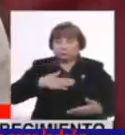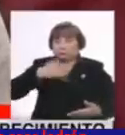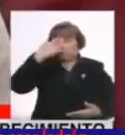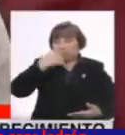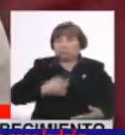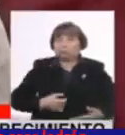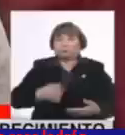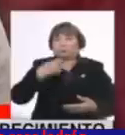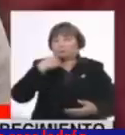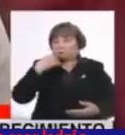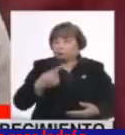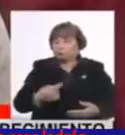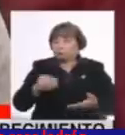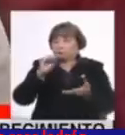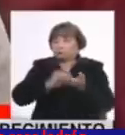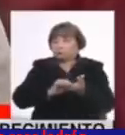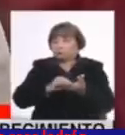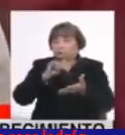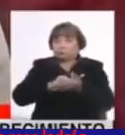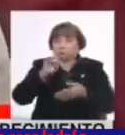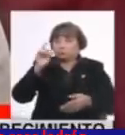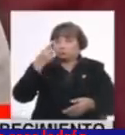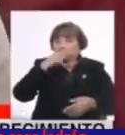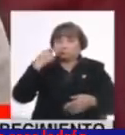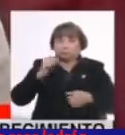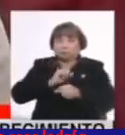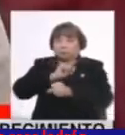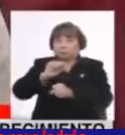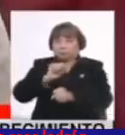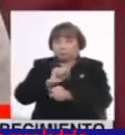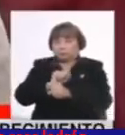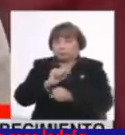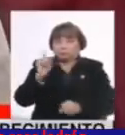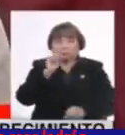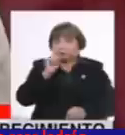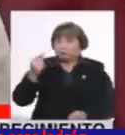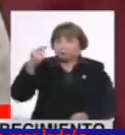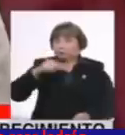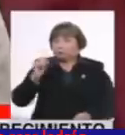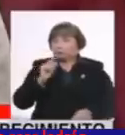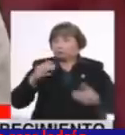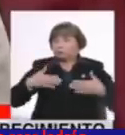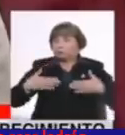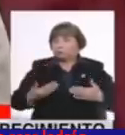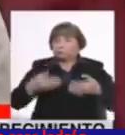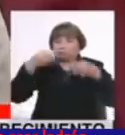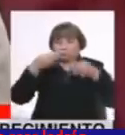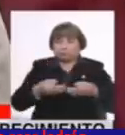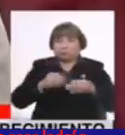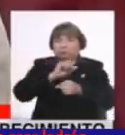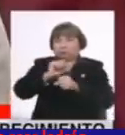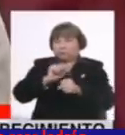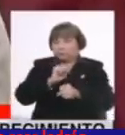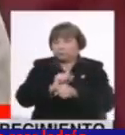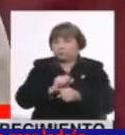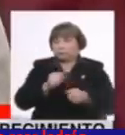persona. Debo recalcar que la primera vez que me citaron aquí no estuve presente porque no fui debidamente